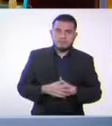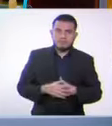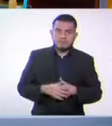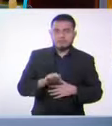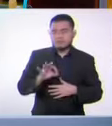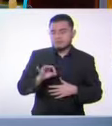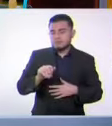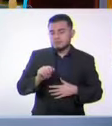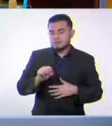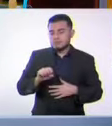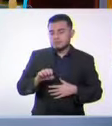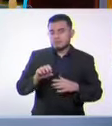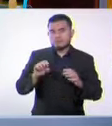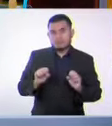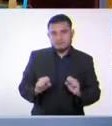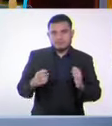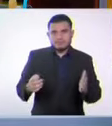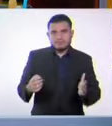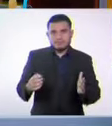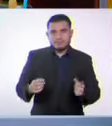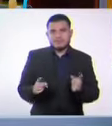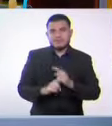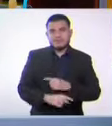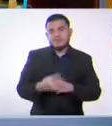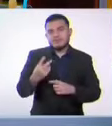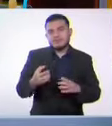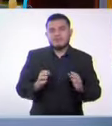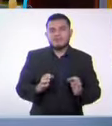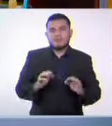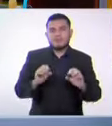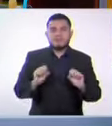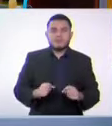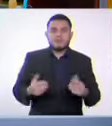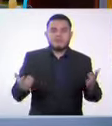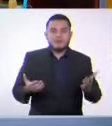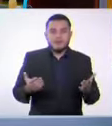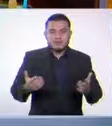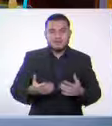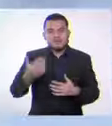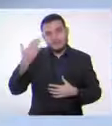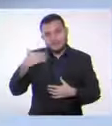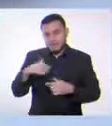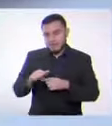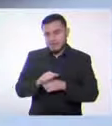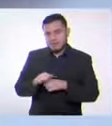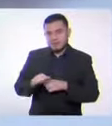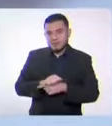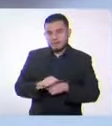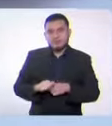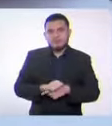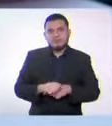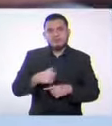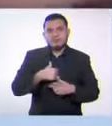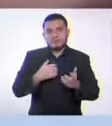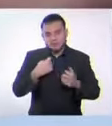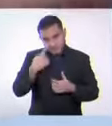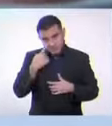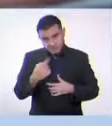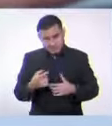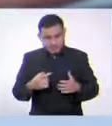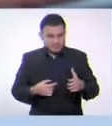puede llamar de las dos maneras, realizaremos unos pequeños experimentos. Observen lo que tengo